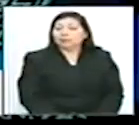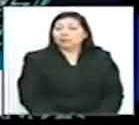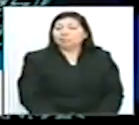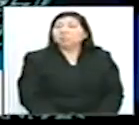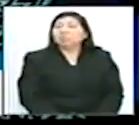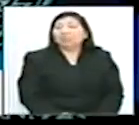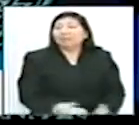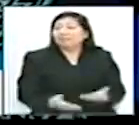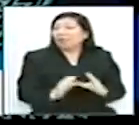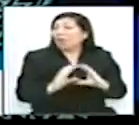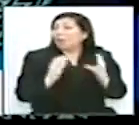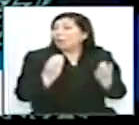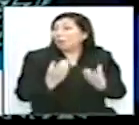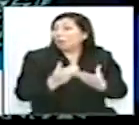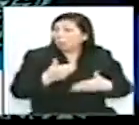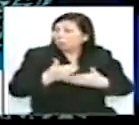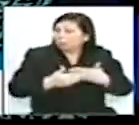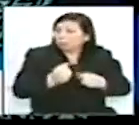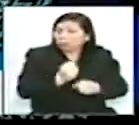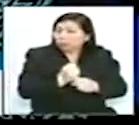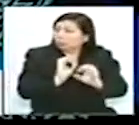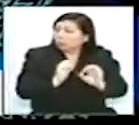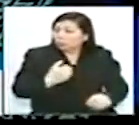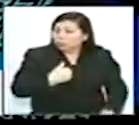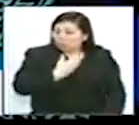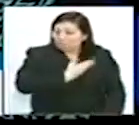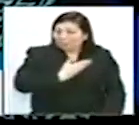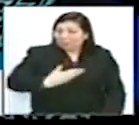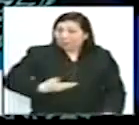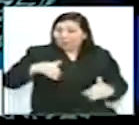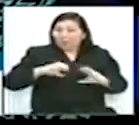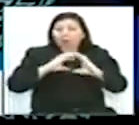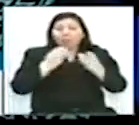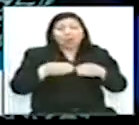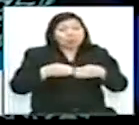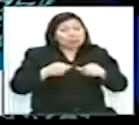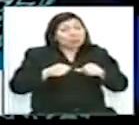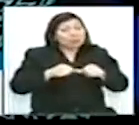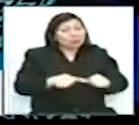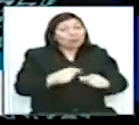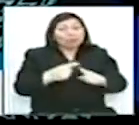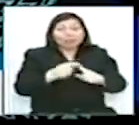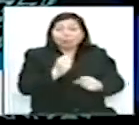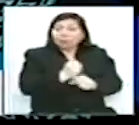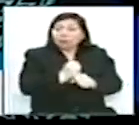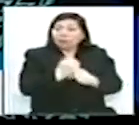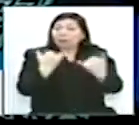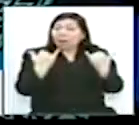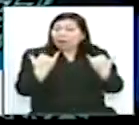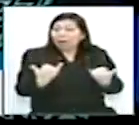Es muy simple, el Congreso sigue existiendo, soy el presidente del Congreso. La Comisión Permanente tiene una serie de funciones,